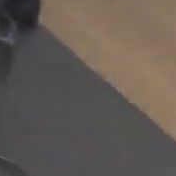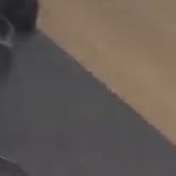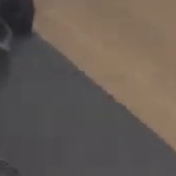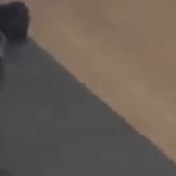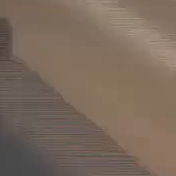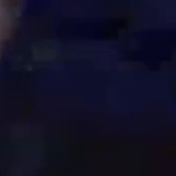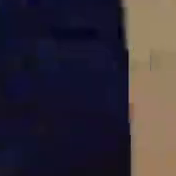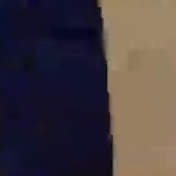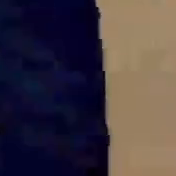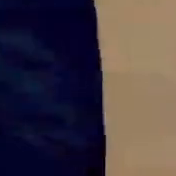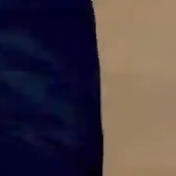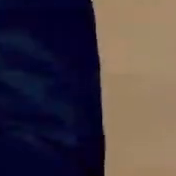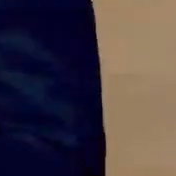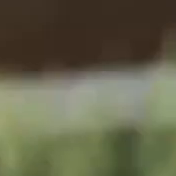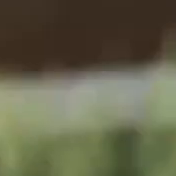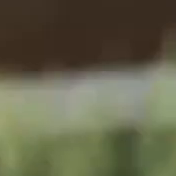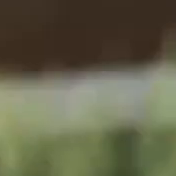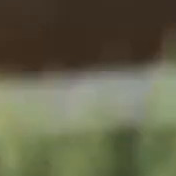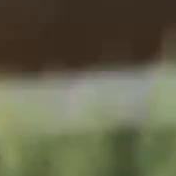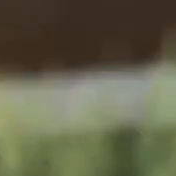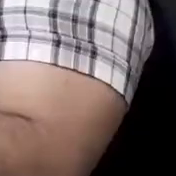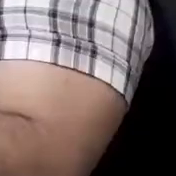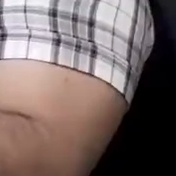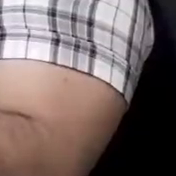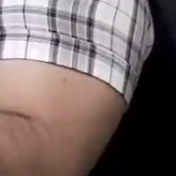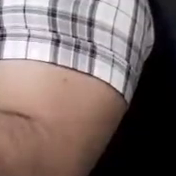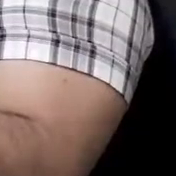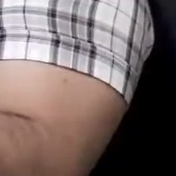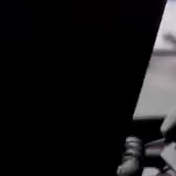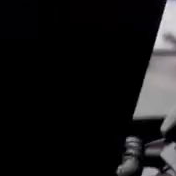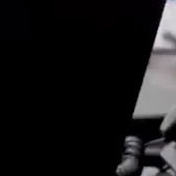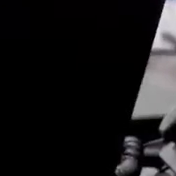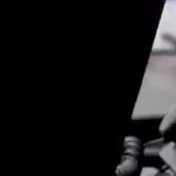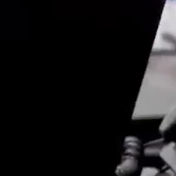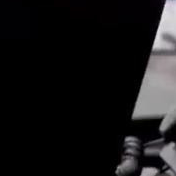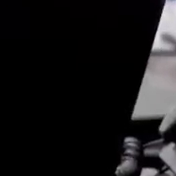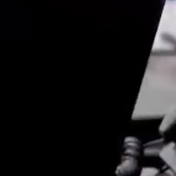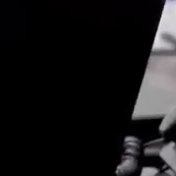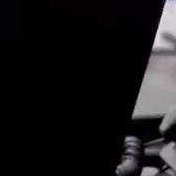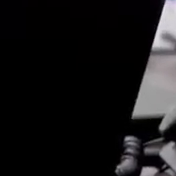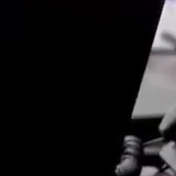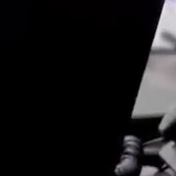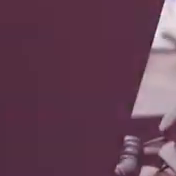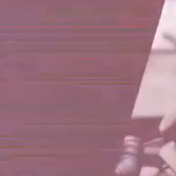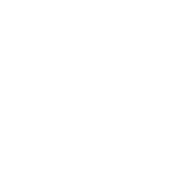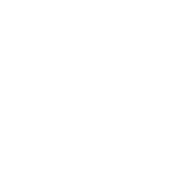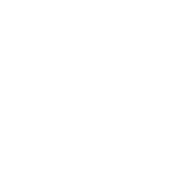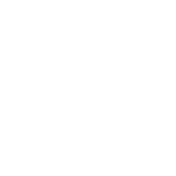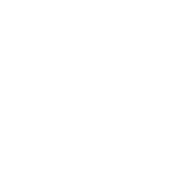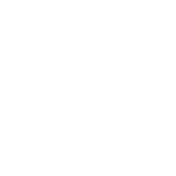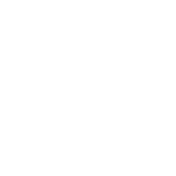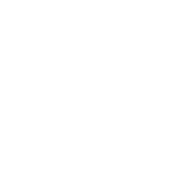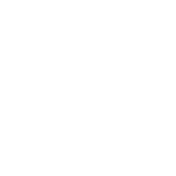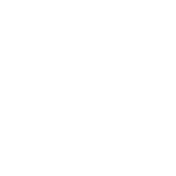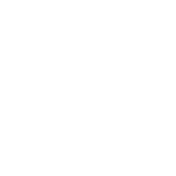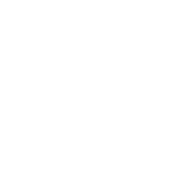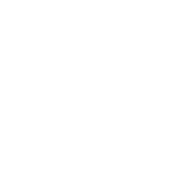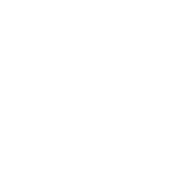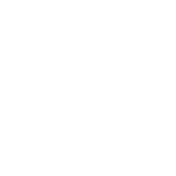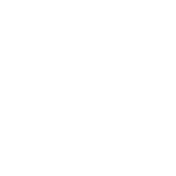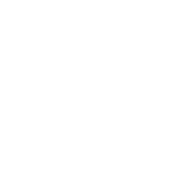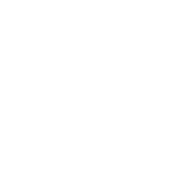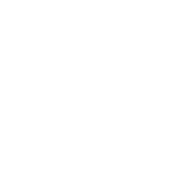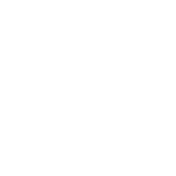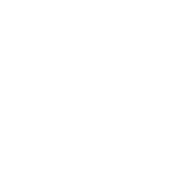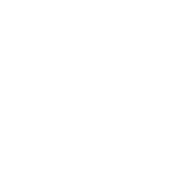obligaciones tributarias. Nos interesa que estés al día. Tu aporte fortalece a la nación. Dirección General